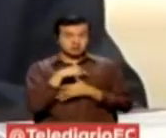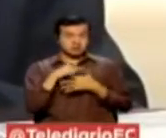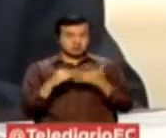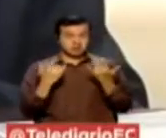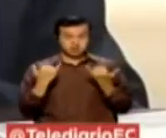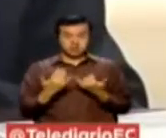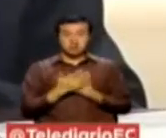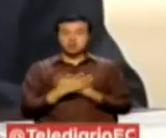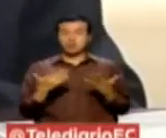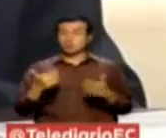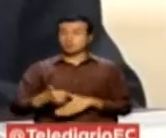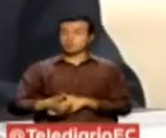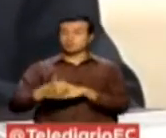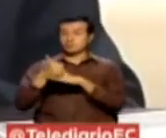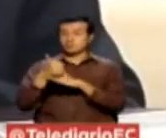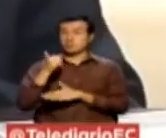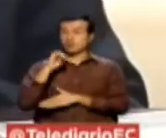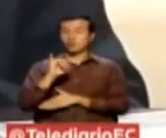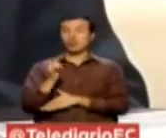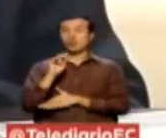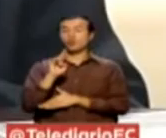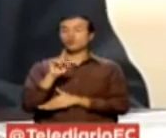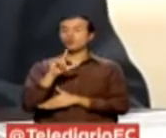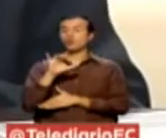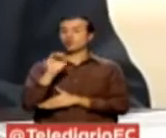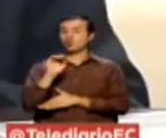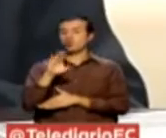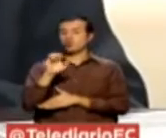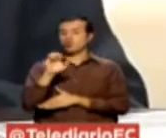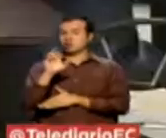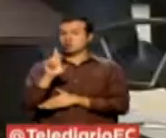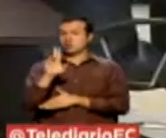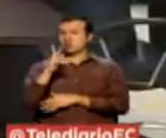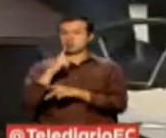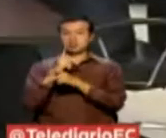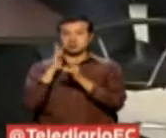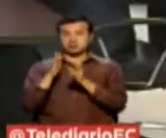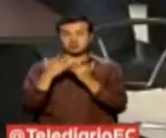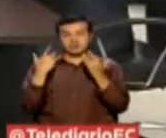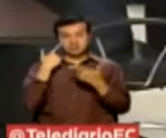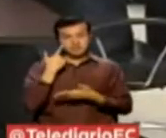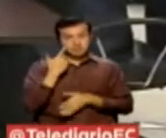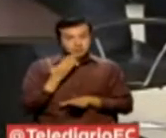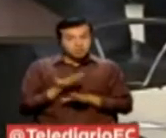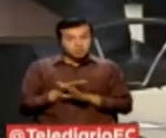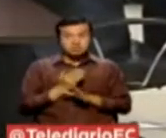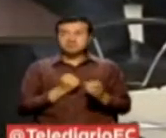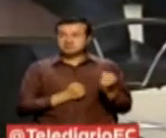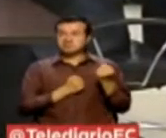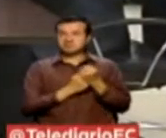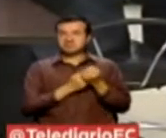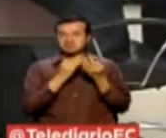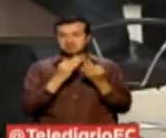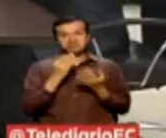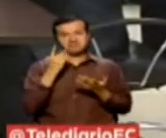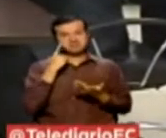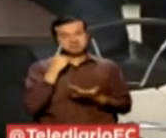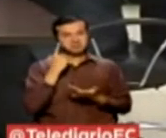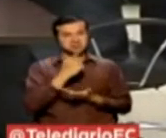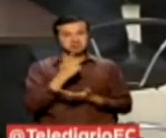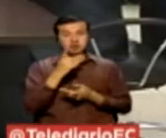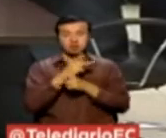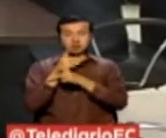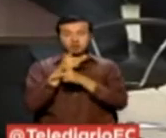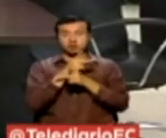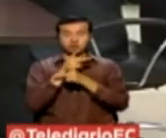El actual titular del organismo, Julio César Trujillo, es uno de los consejeros que se ha mostrado partidario de esa posibilidad. El